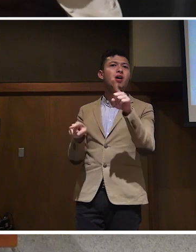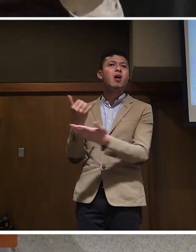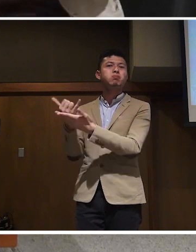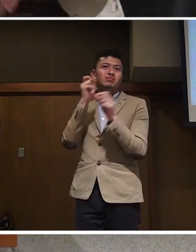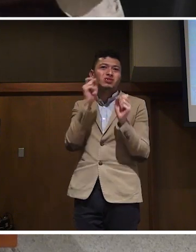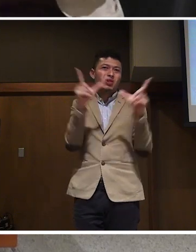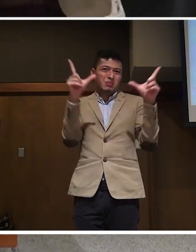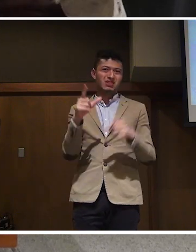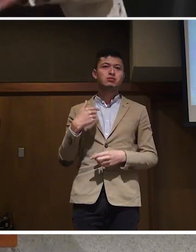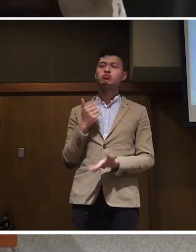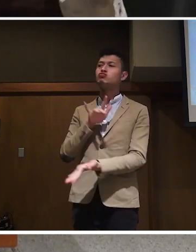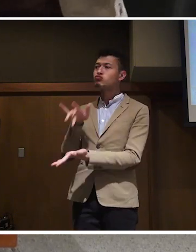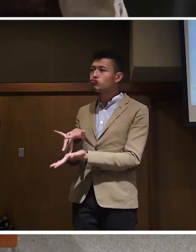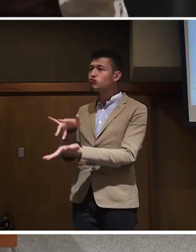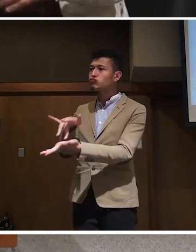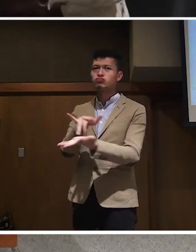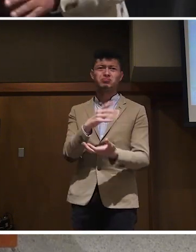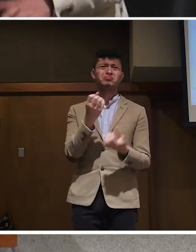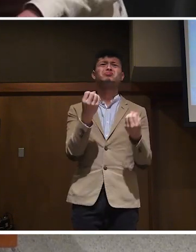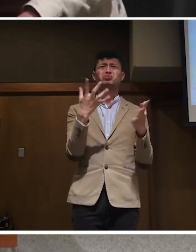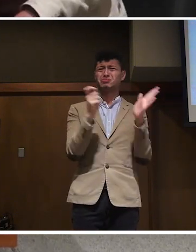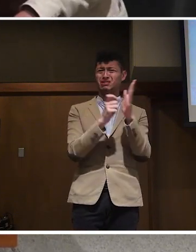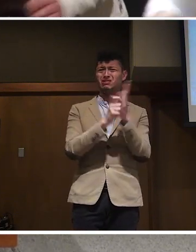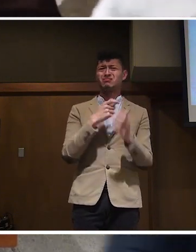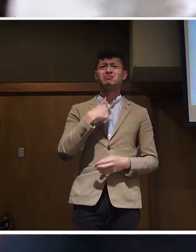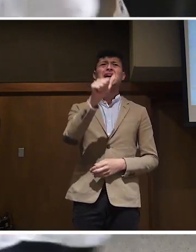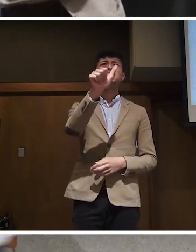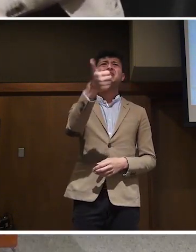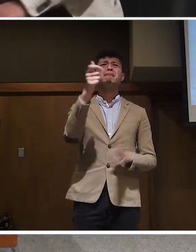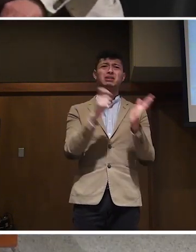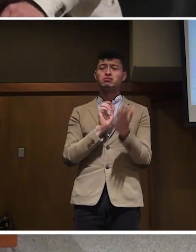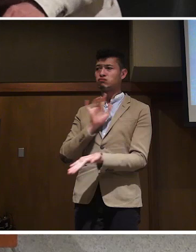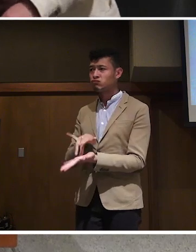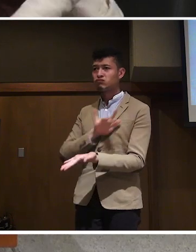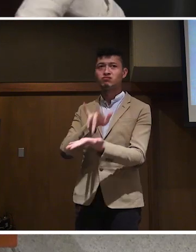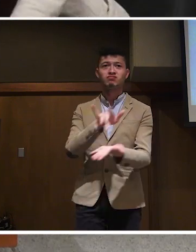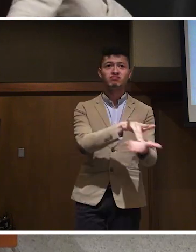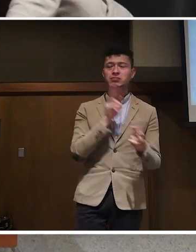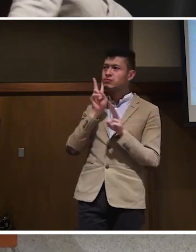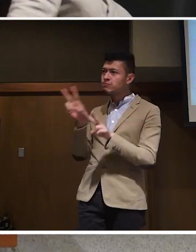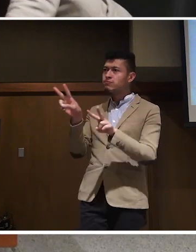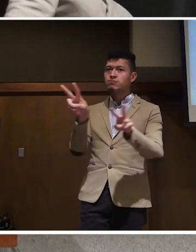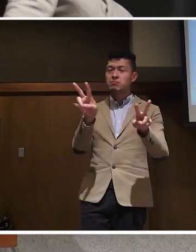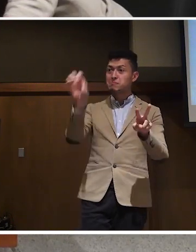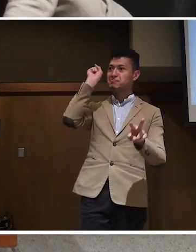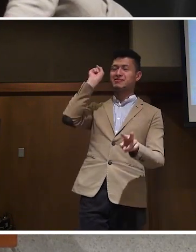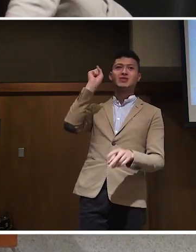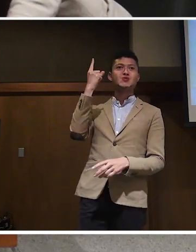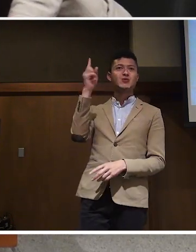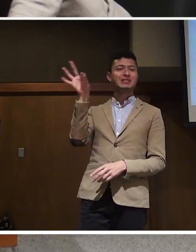visitado la exposición yo no sé cuántas veces, 10 o algo así, y cada vez encuentro una cosa